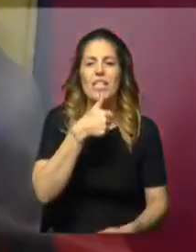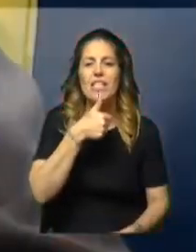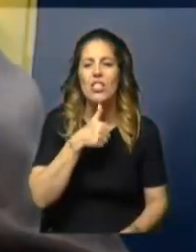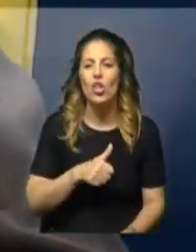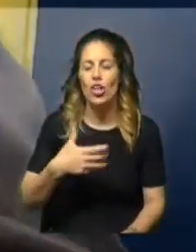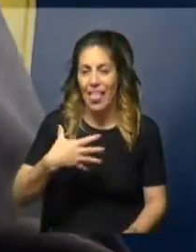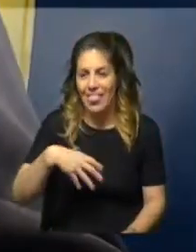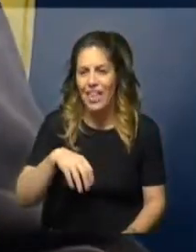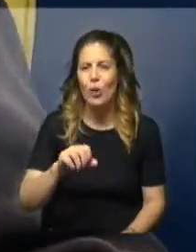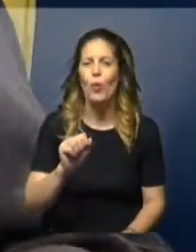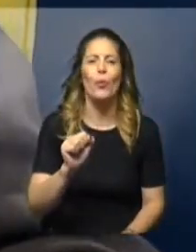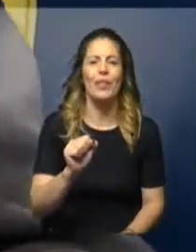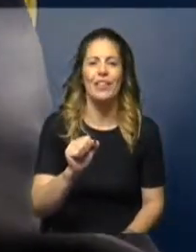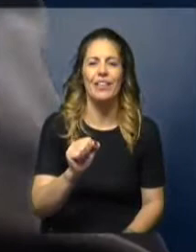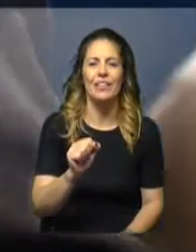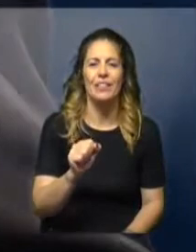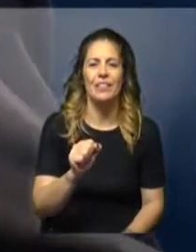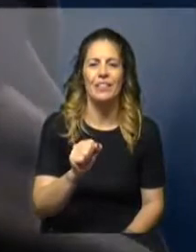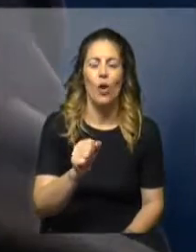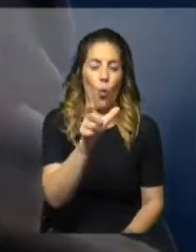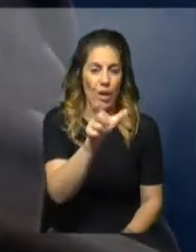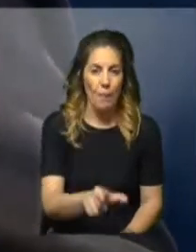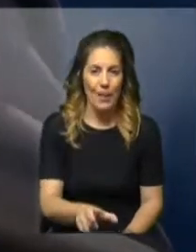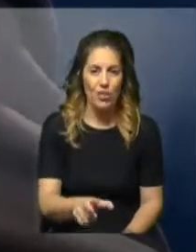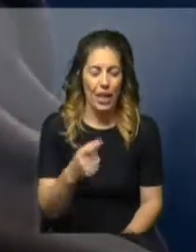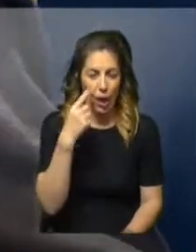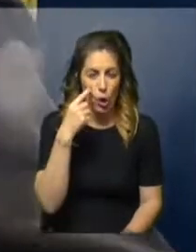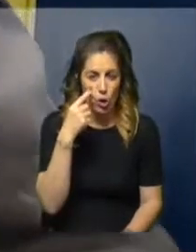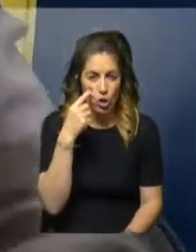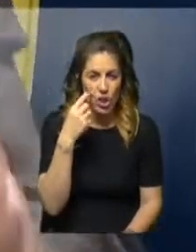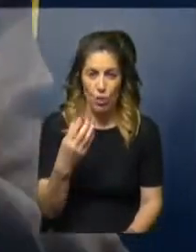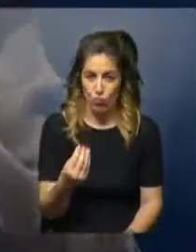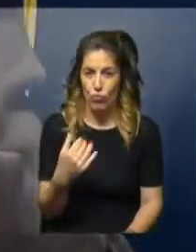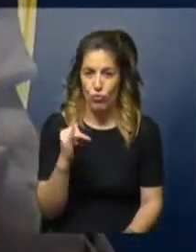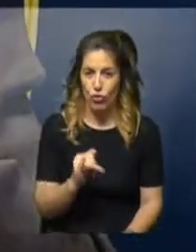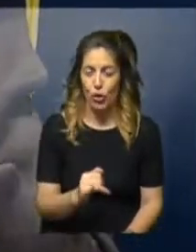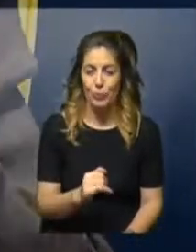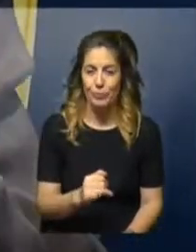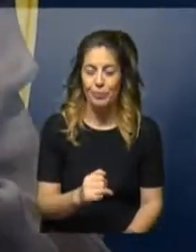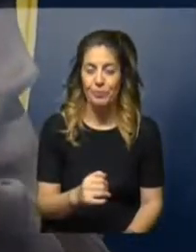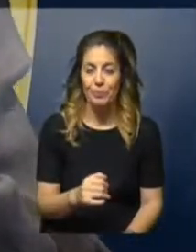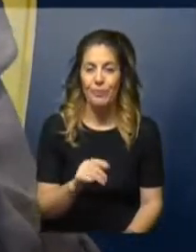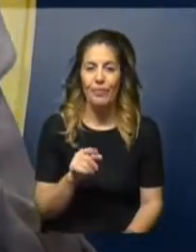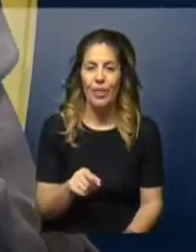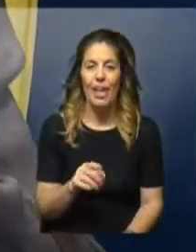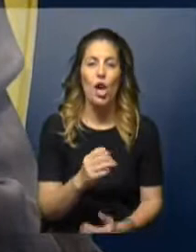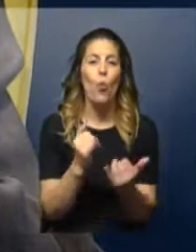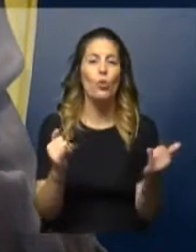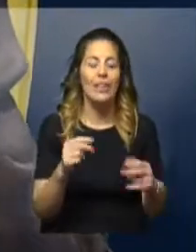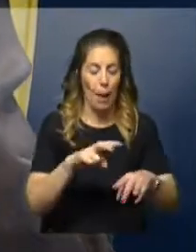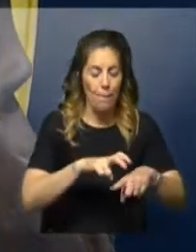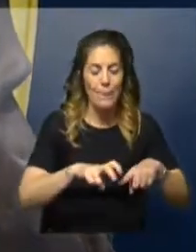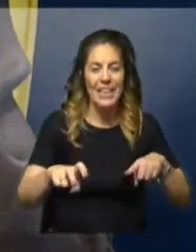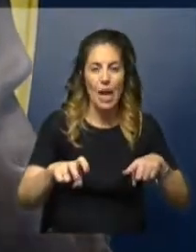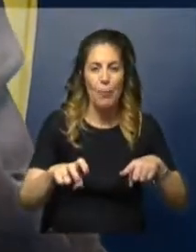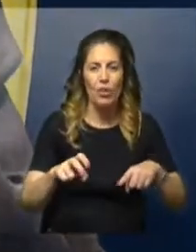descubrir una una persona que conocí bastante este y que un día en piriápolis